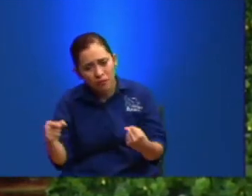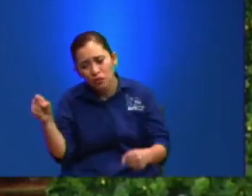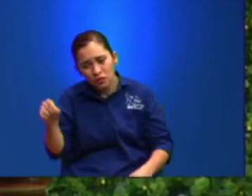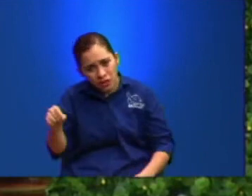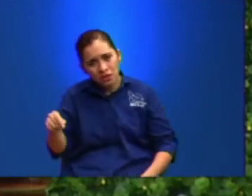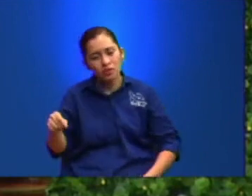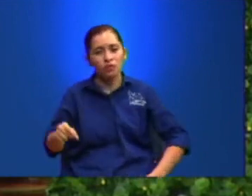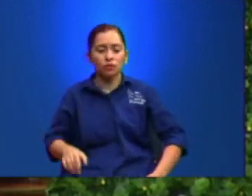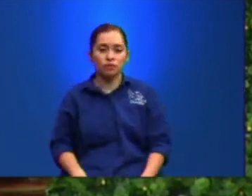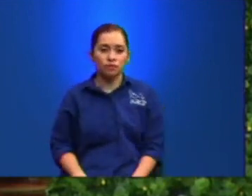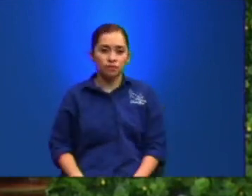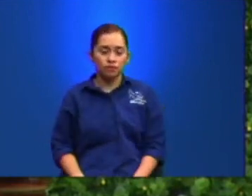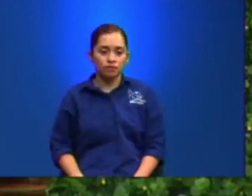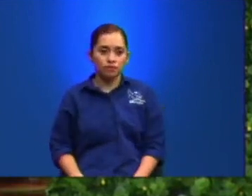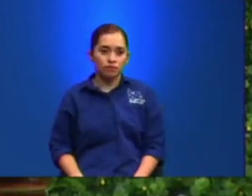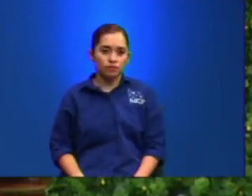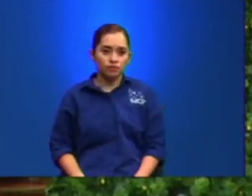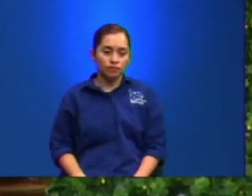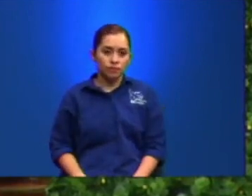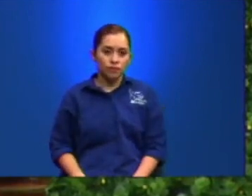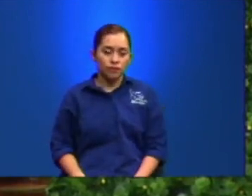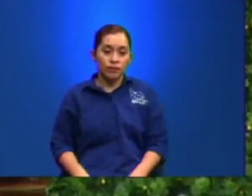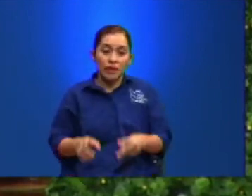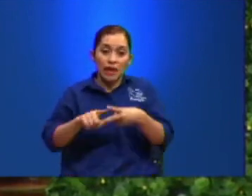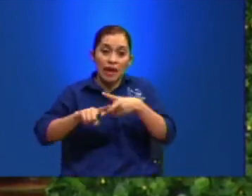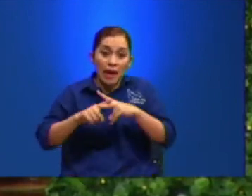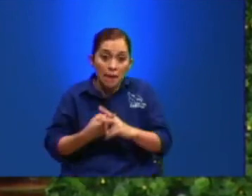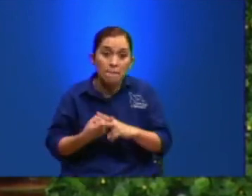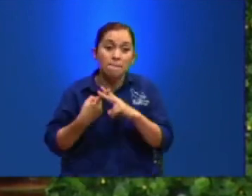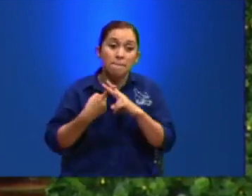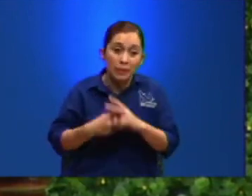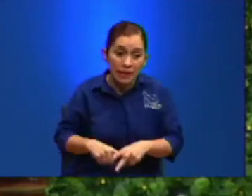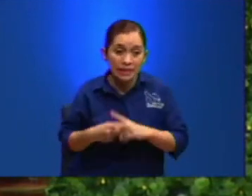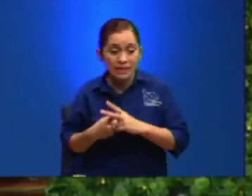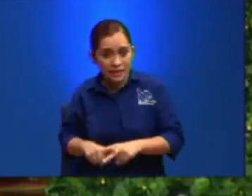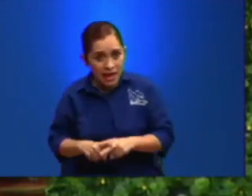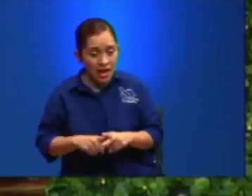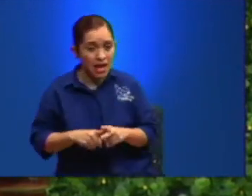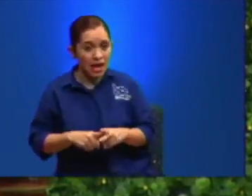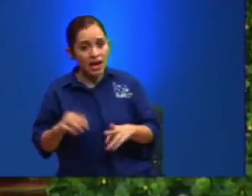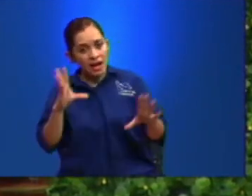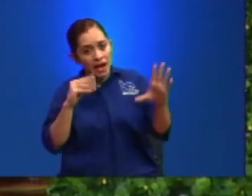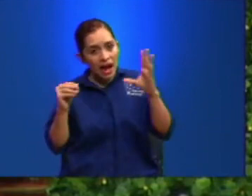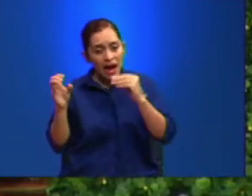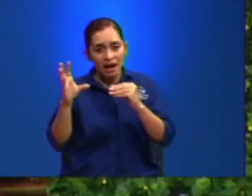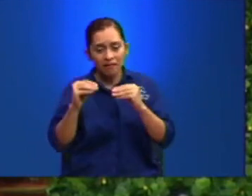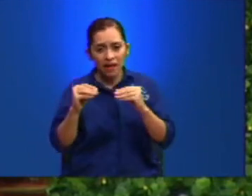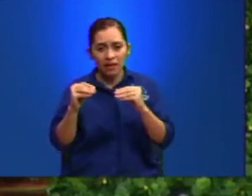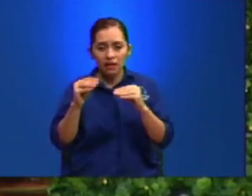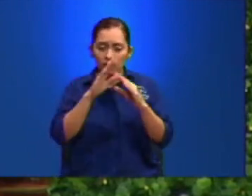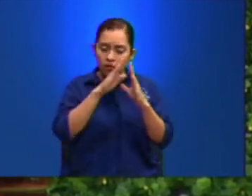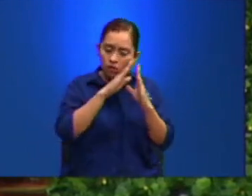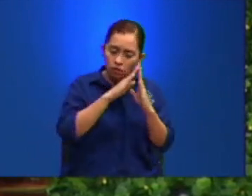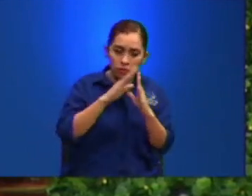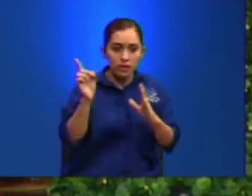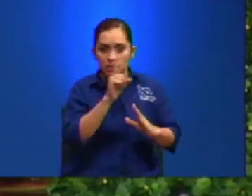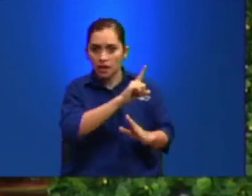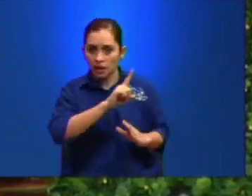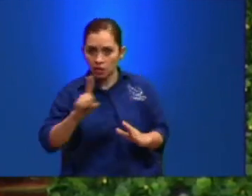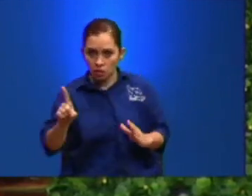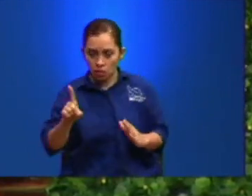y el otro escenario lo que romper nada o sea que ver cómo se rompe pero no hay que dormirse en los laureles era